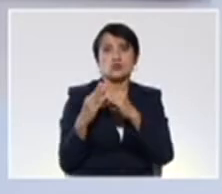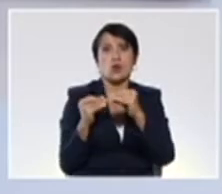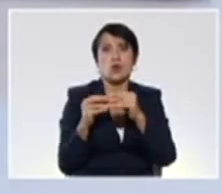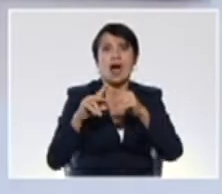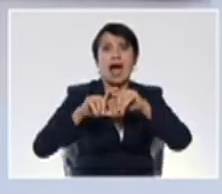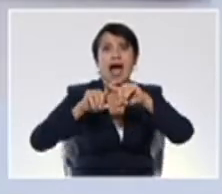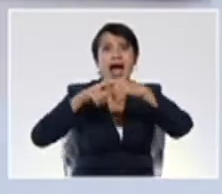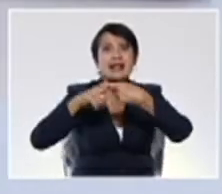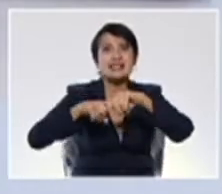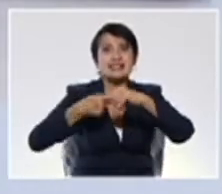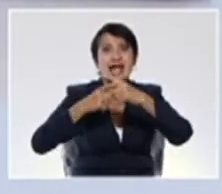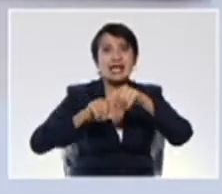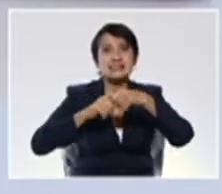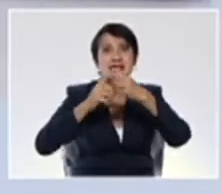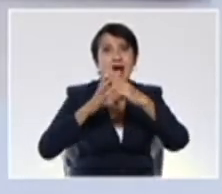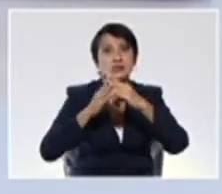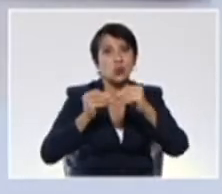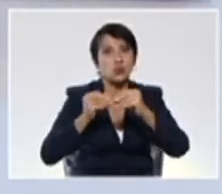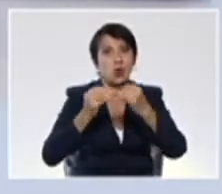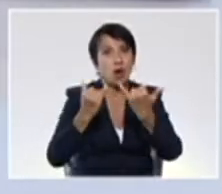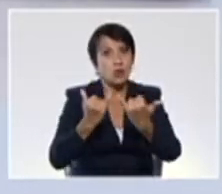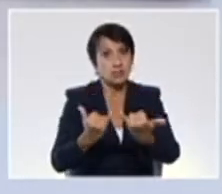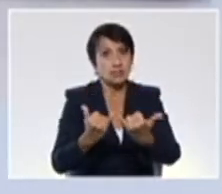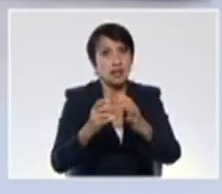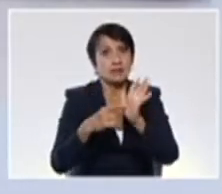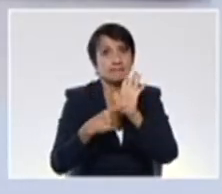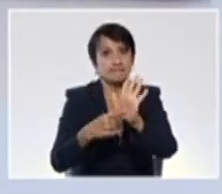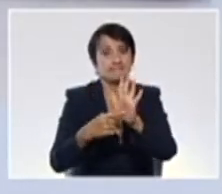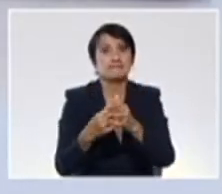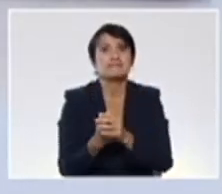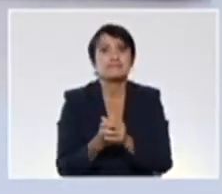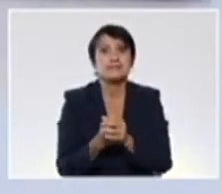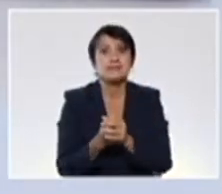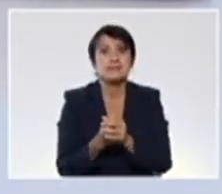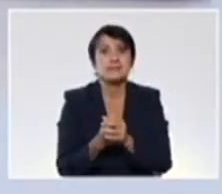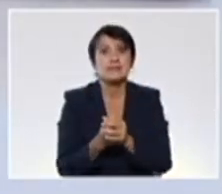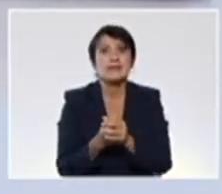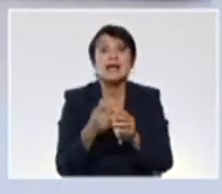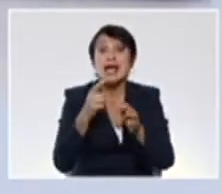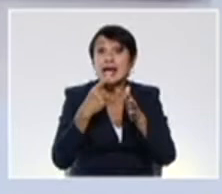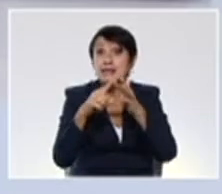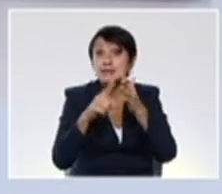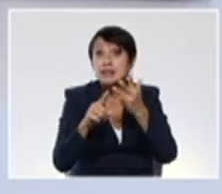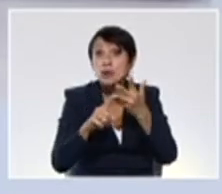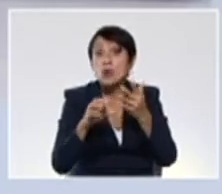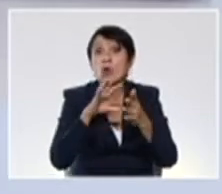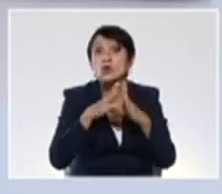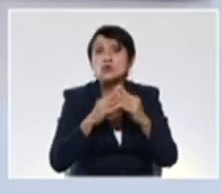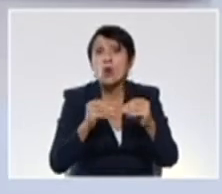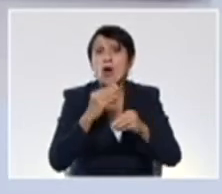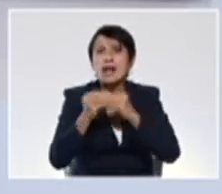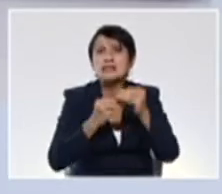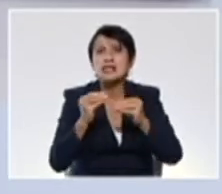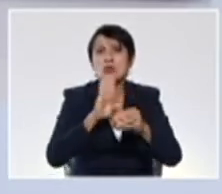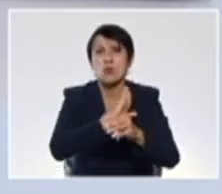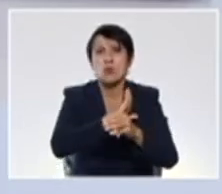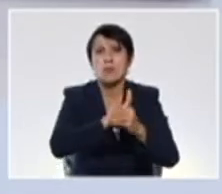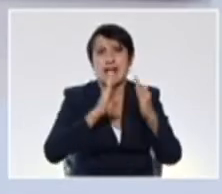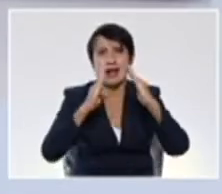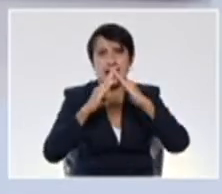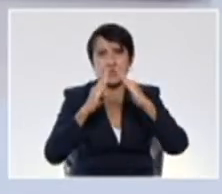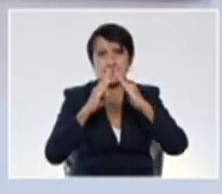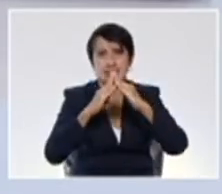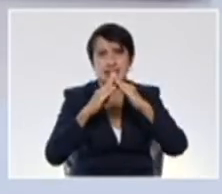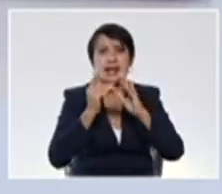artesanía, pero esta es la tendencia ahorita y los invito a que lo hagan. Entonces, en esto de esta tendencia de hacerlo todo casero, por